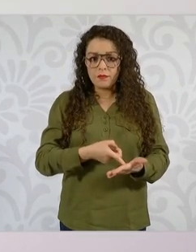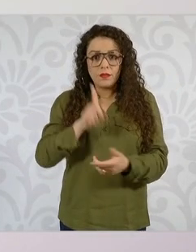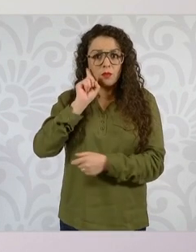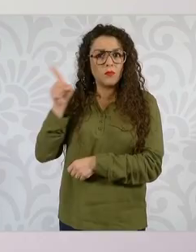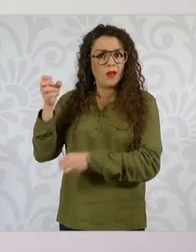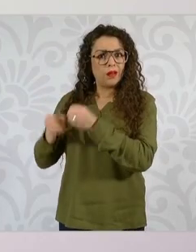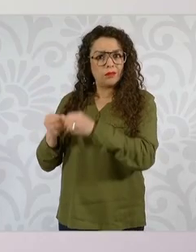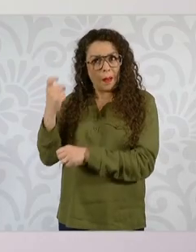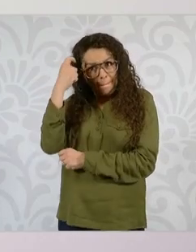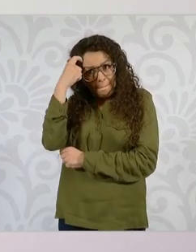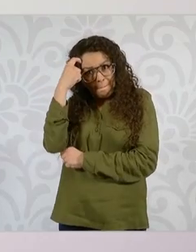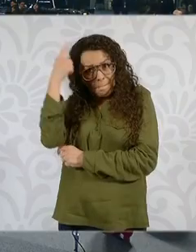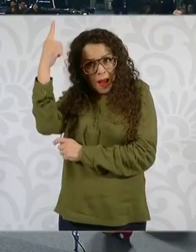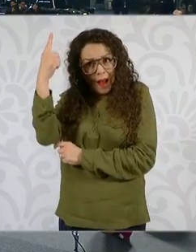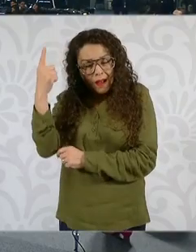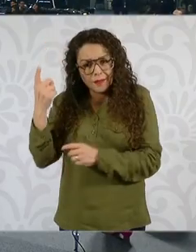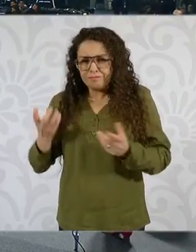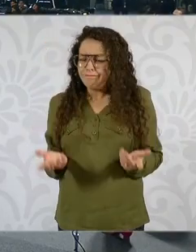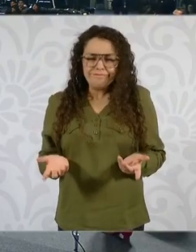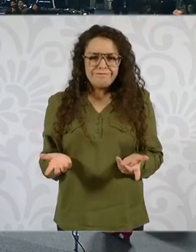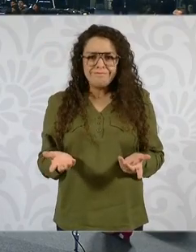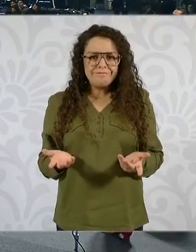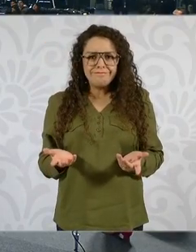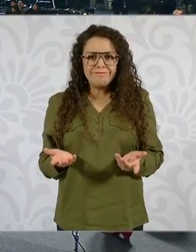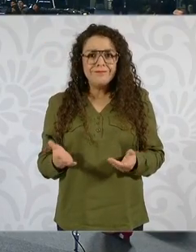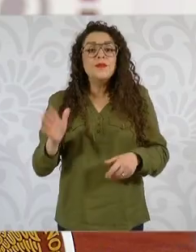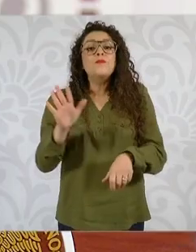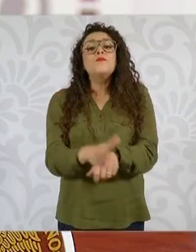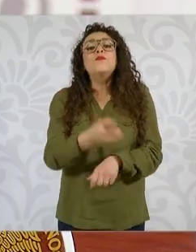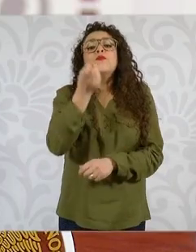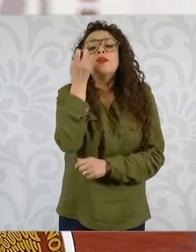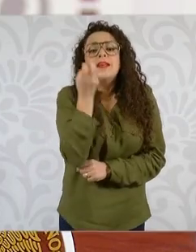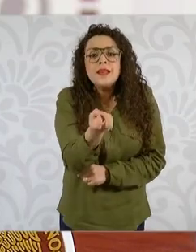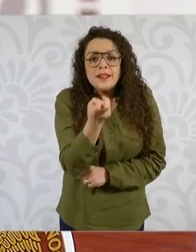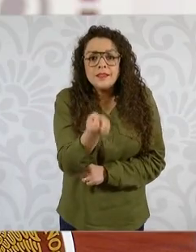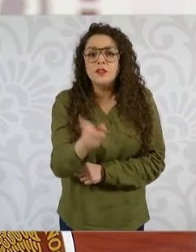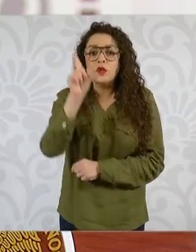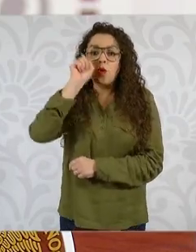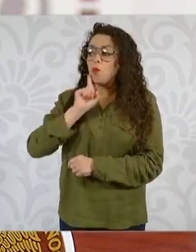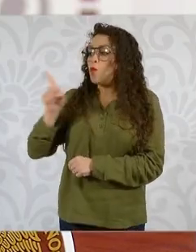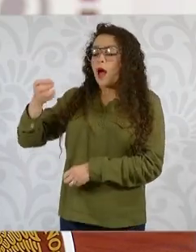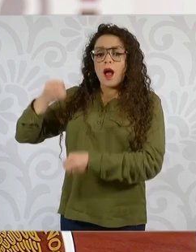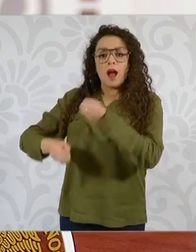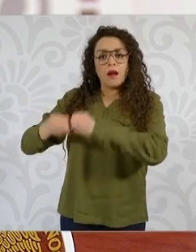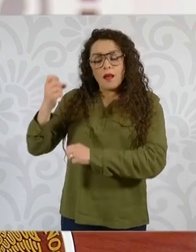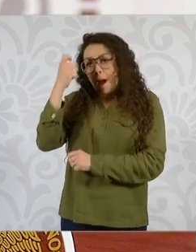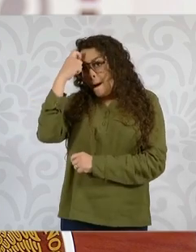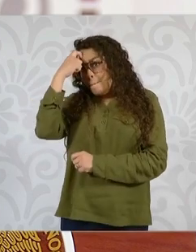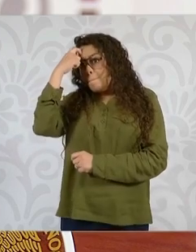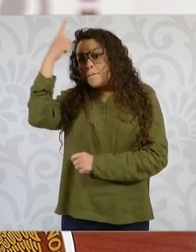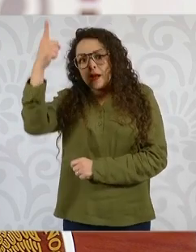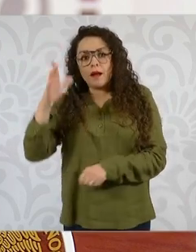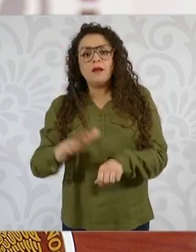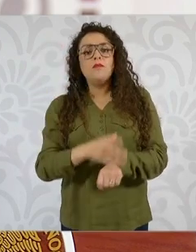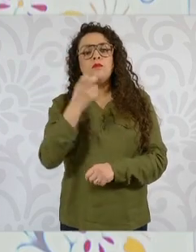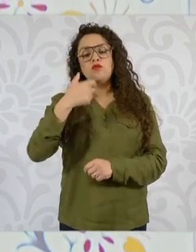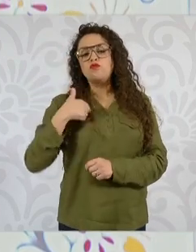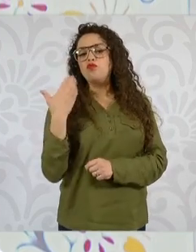horas por eso es una ocurrencia de una jueza que no tiene ningún sustento jurídico por eso le pedí a Ernestina